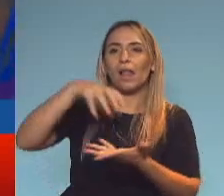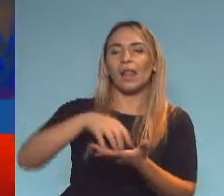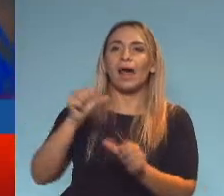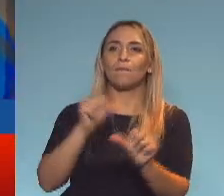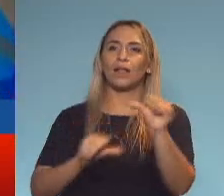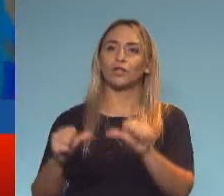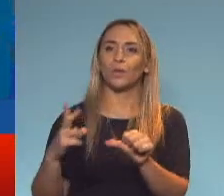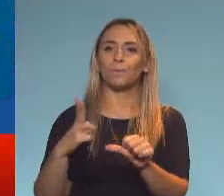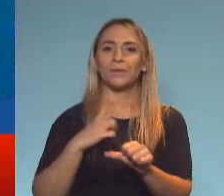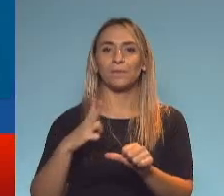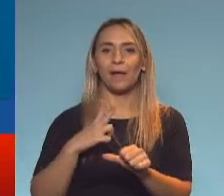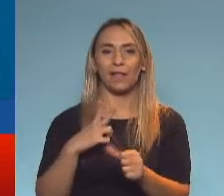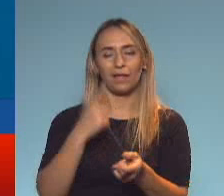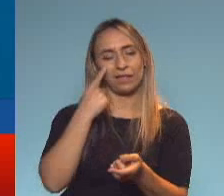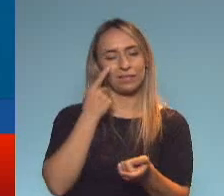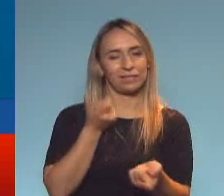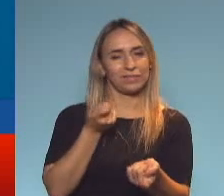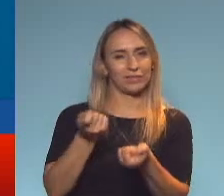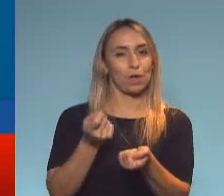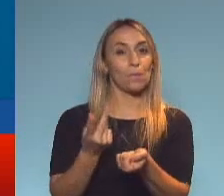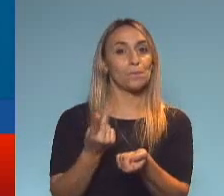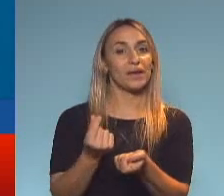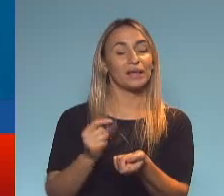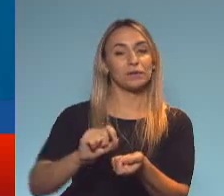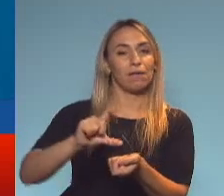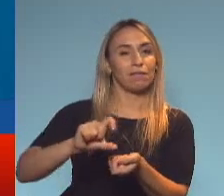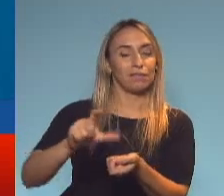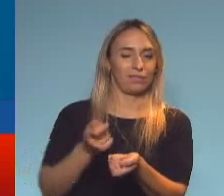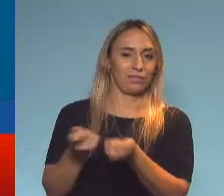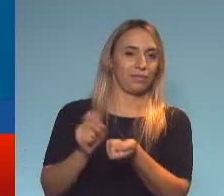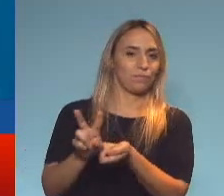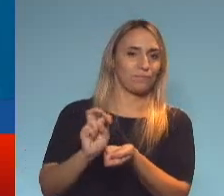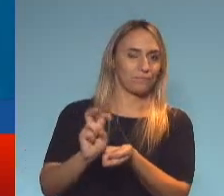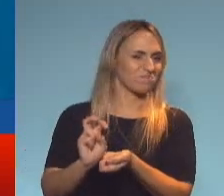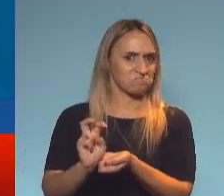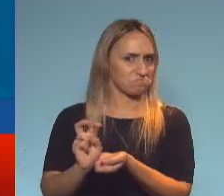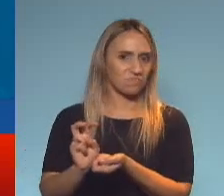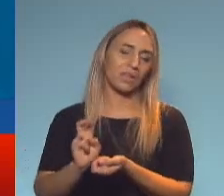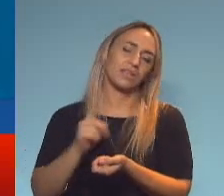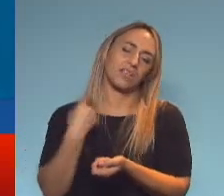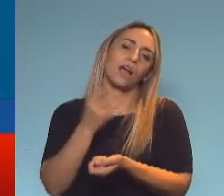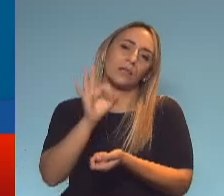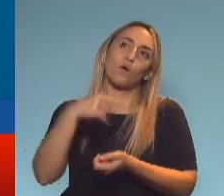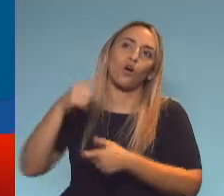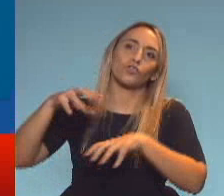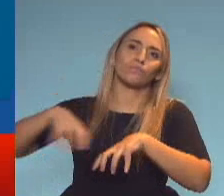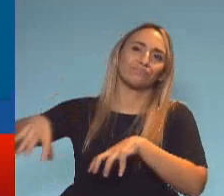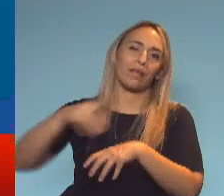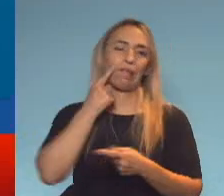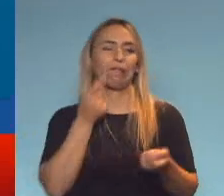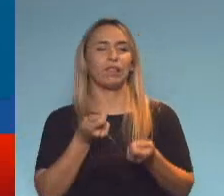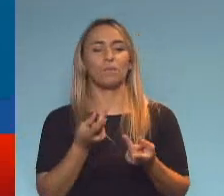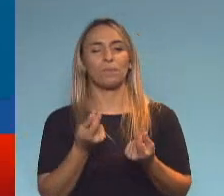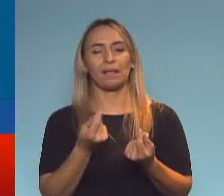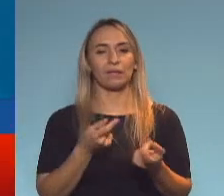privado, especulando también con todo el precio de la vacuna y todo aquello, y la distribución que sabemos que pasa con otros casos. Requiere